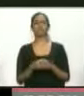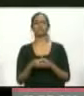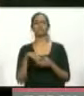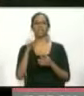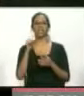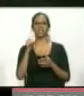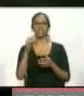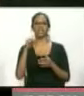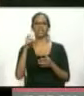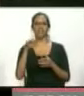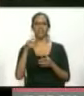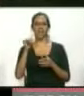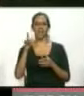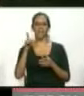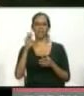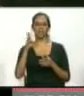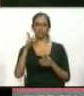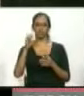galápagos